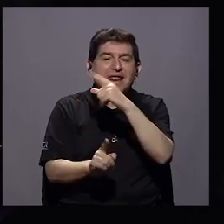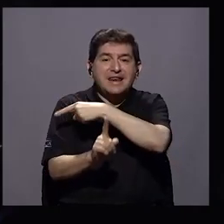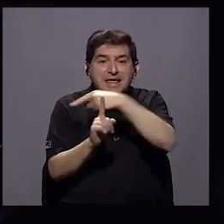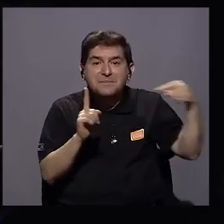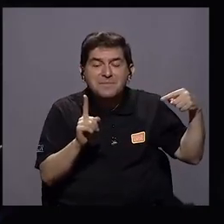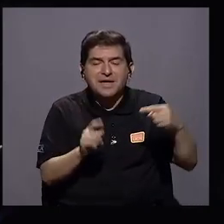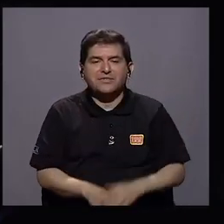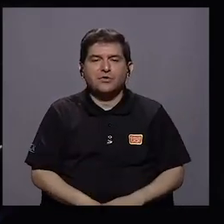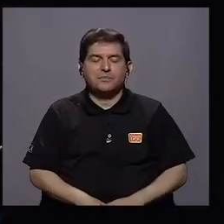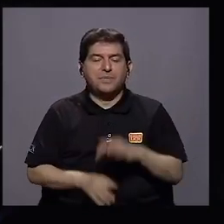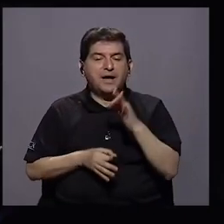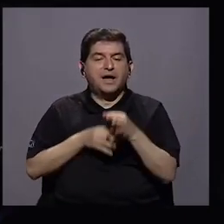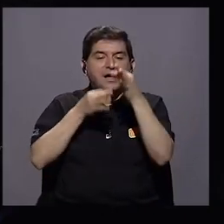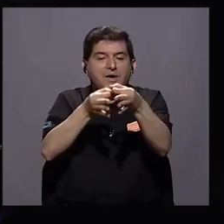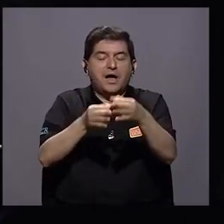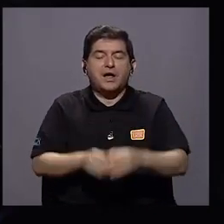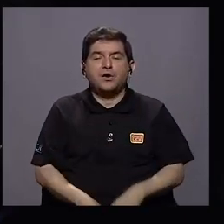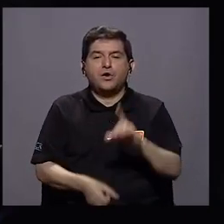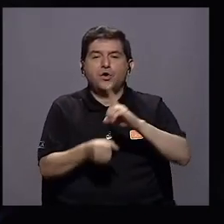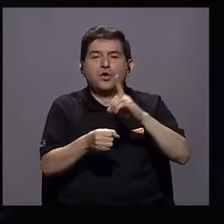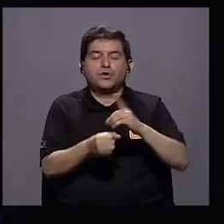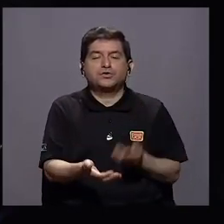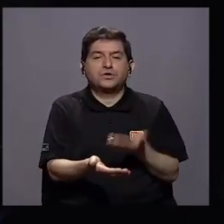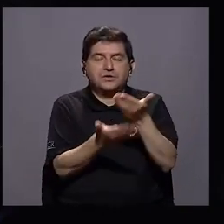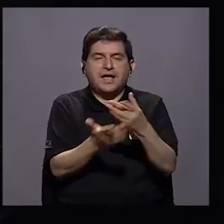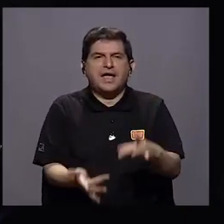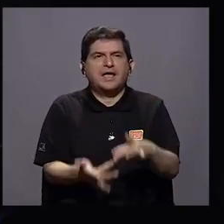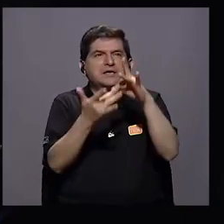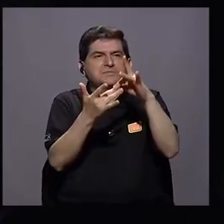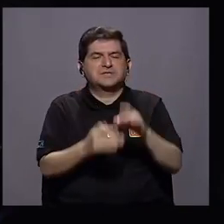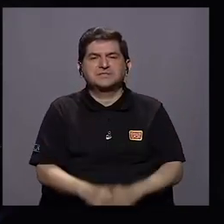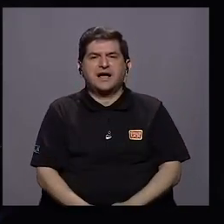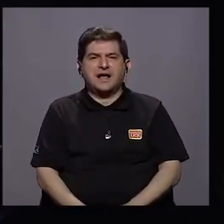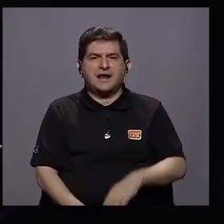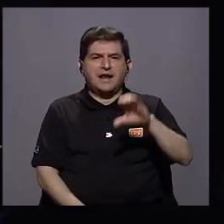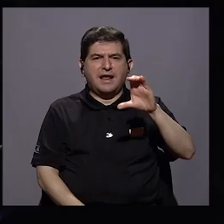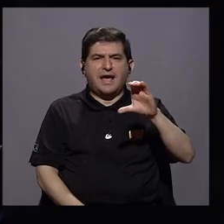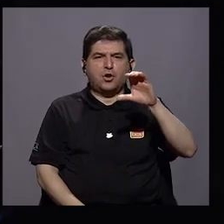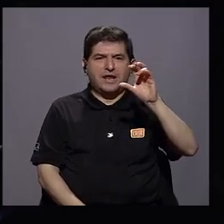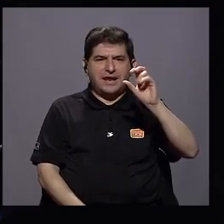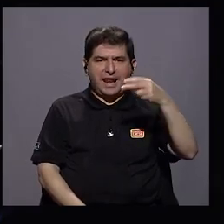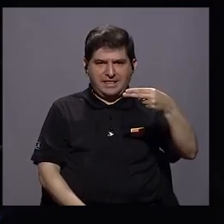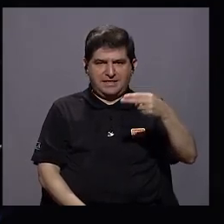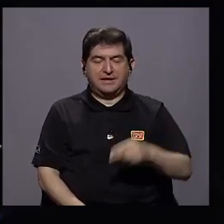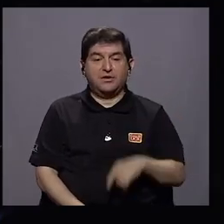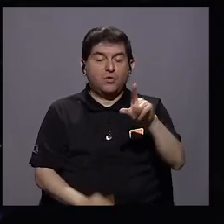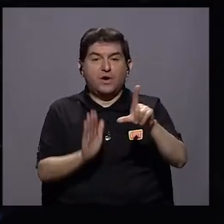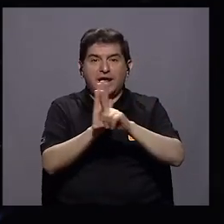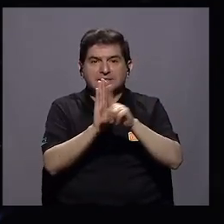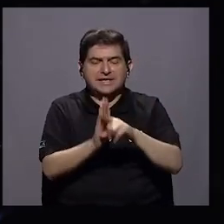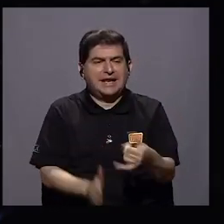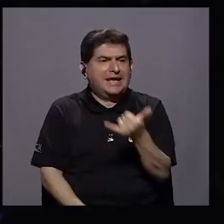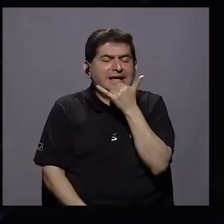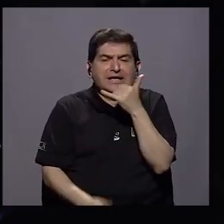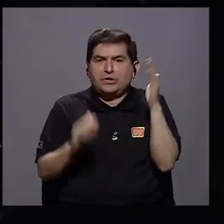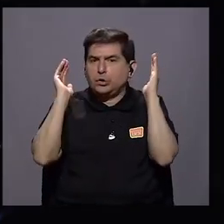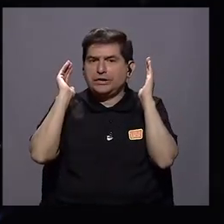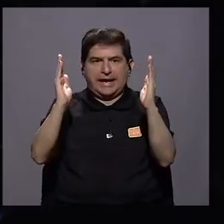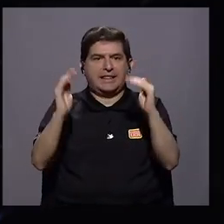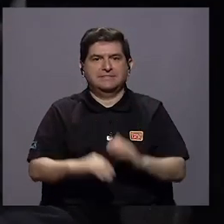reponer lo que los diputados estaban proponiendo, en especial doña Carolina Hidalgo. Esa ley hubiera sido una